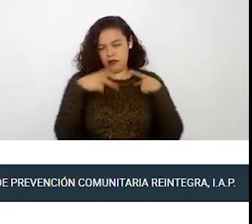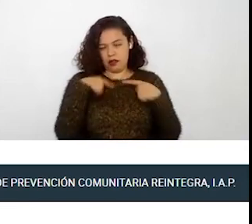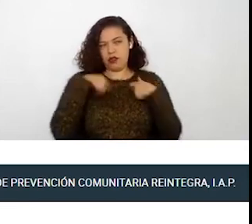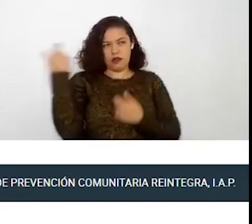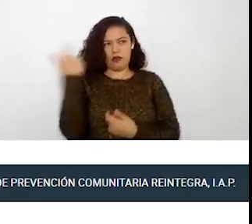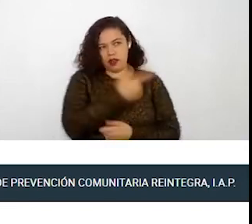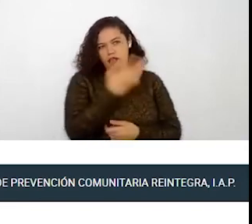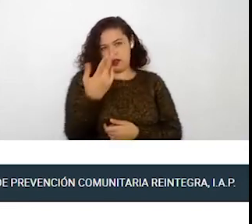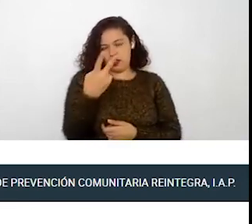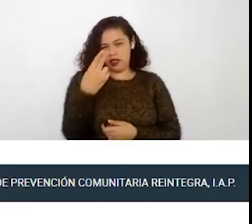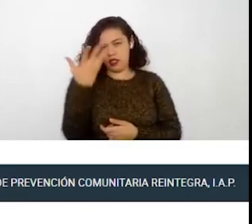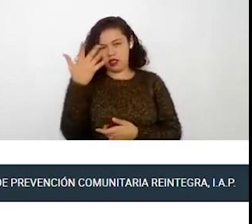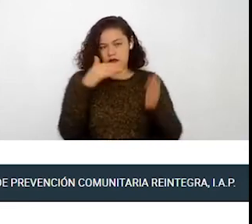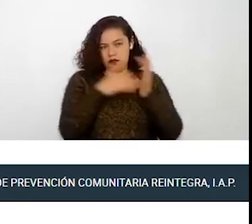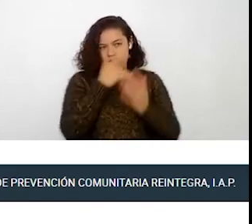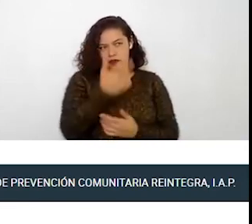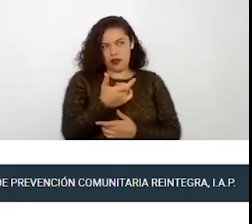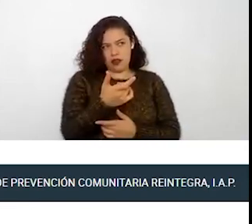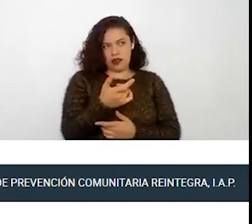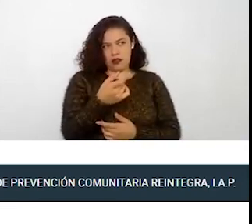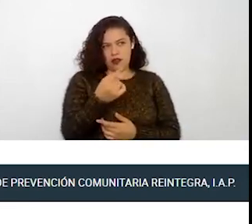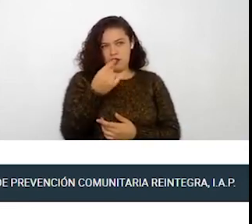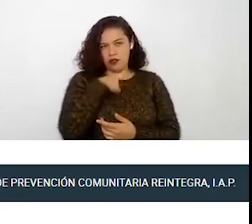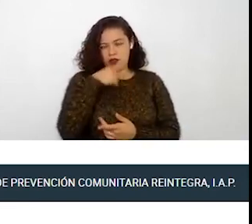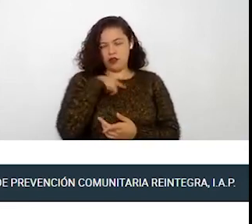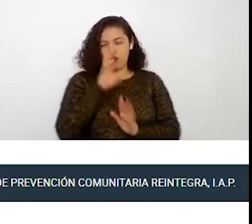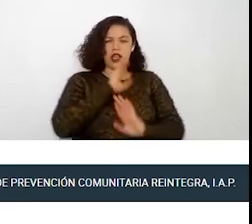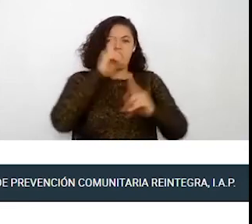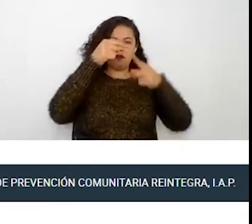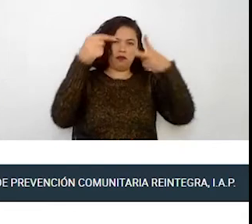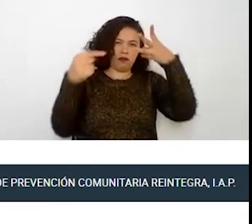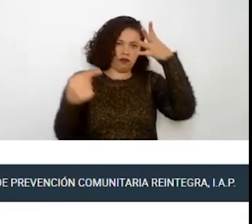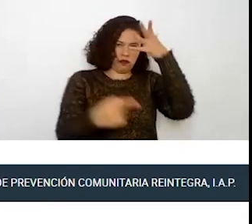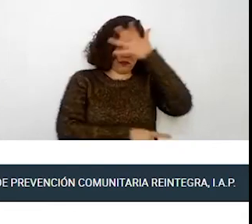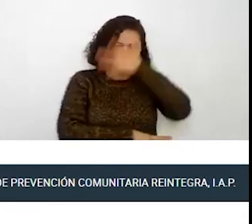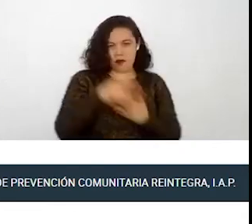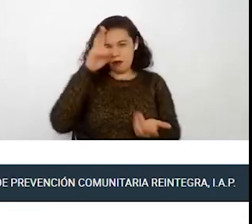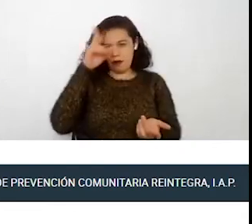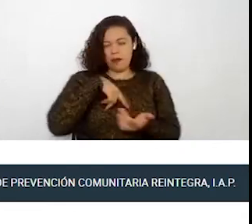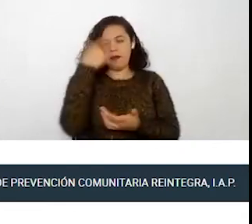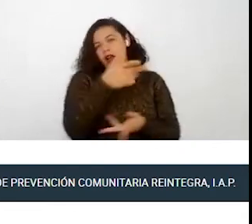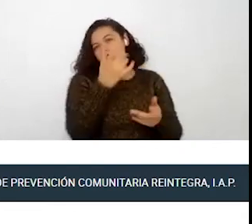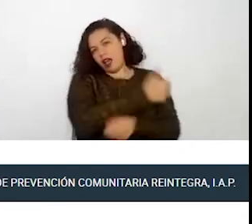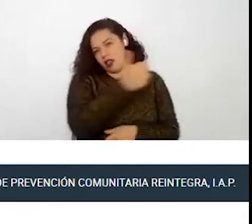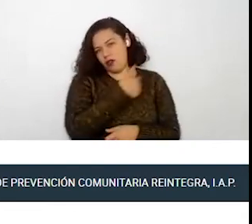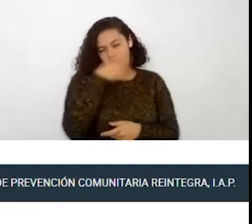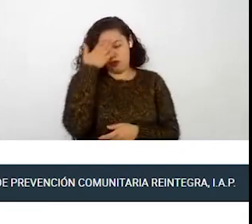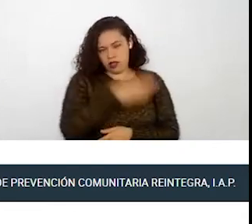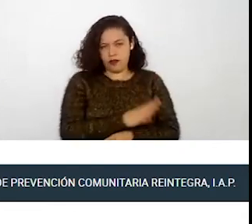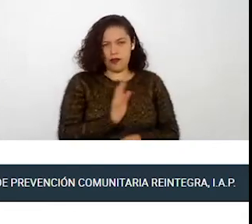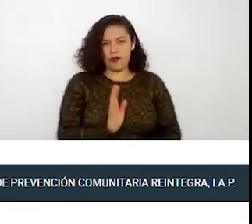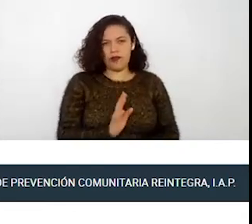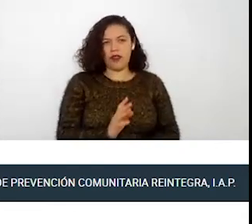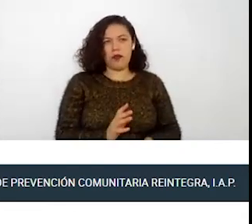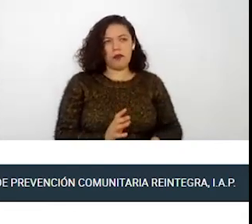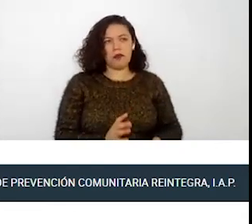25 mil pesos yo ya tengo desglosado Cada cuánto cuesta cuánto le doy a cada quien Pero bueno eso es en mi venta